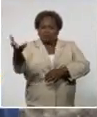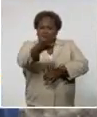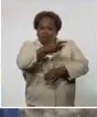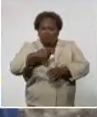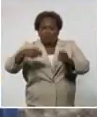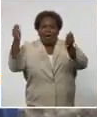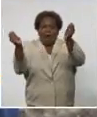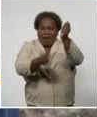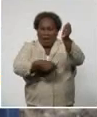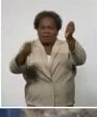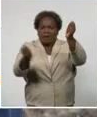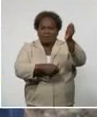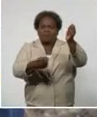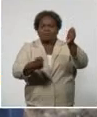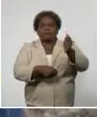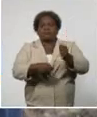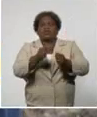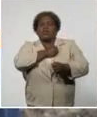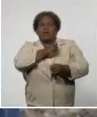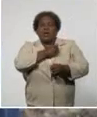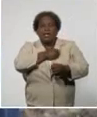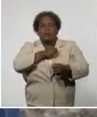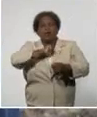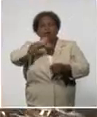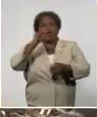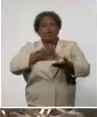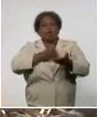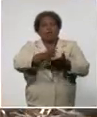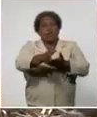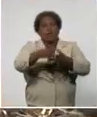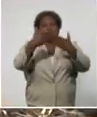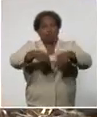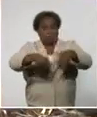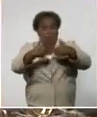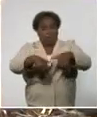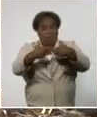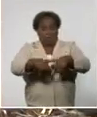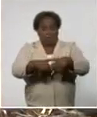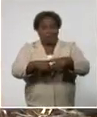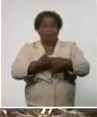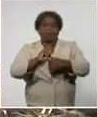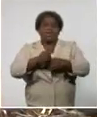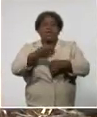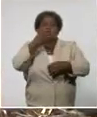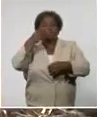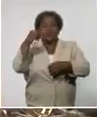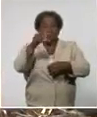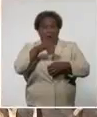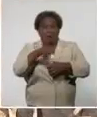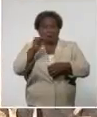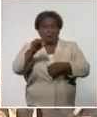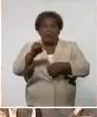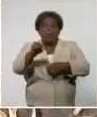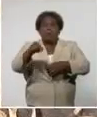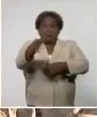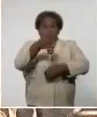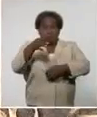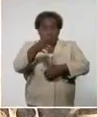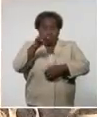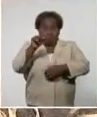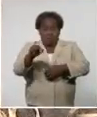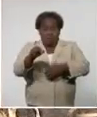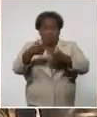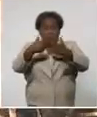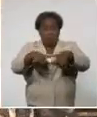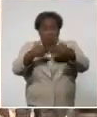para lograr estabilidad el volumen es suficiente de caña para los molineros centrales con sistemas de siembra manual en este municipio costero las bases productivas